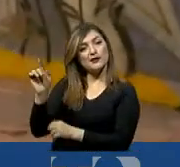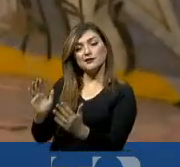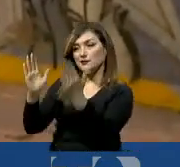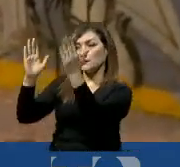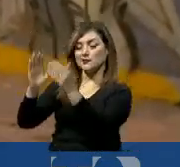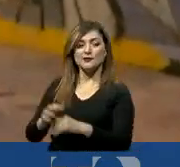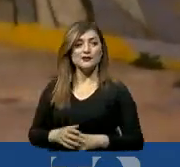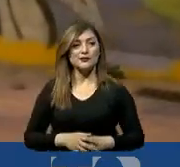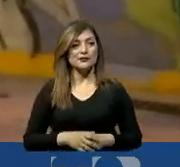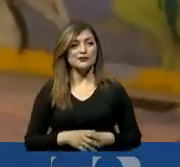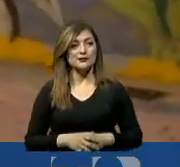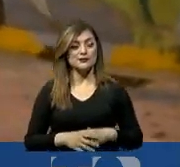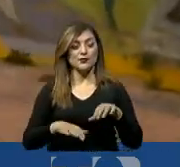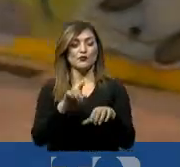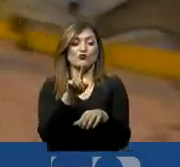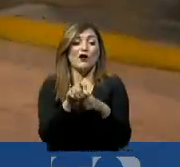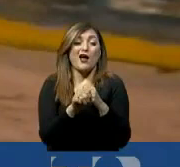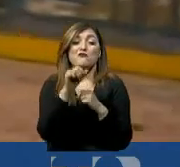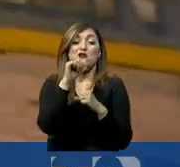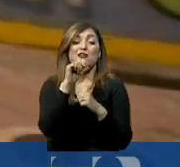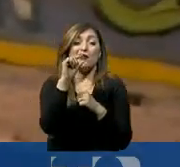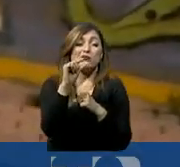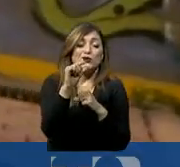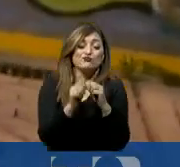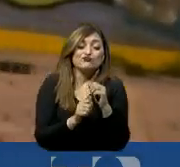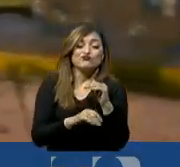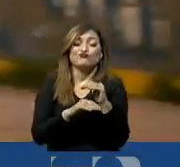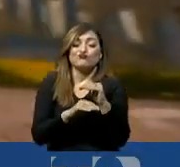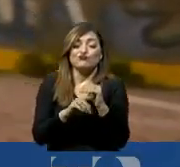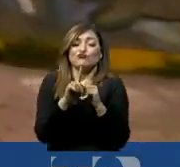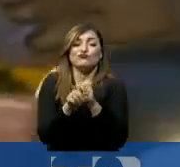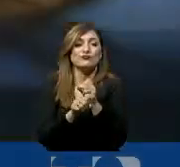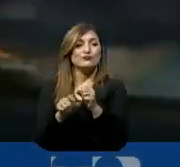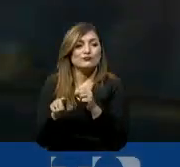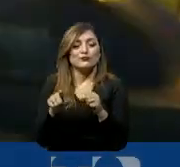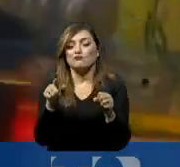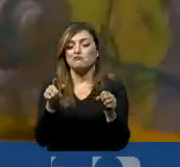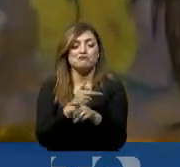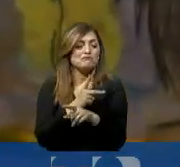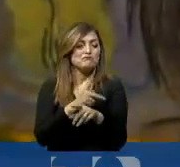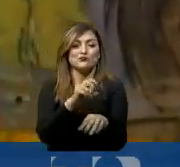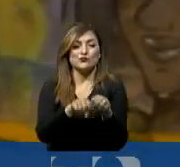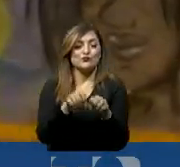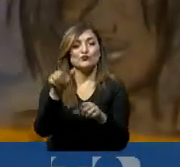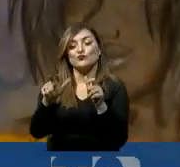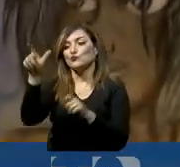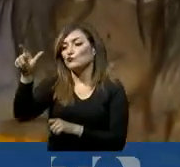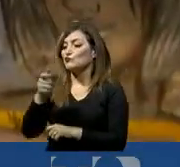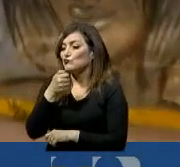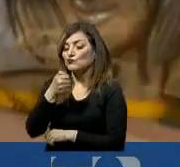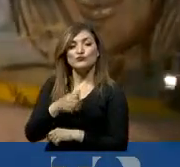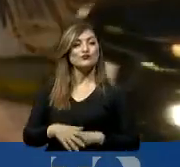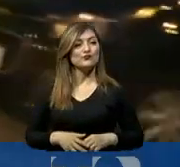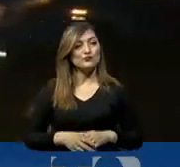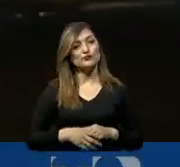este adoquín, que no lleva ni un año, como les manifestamos, está en pésimas condiciones. Vamos a conversar con uno de los vecinos, señor